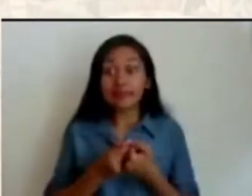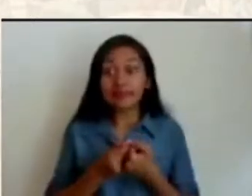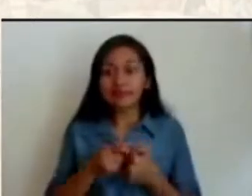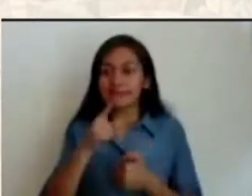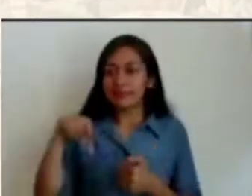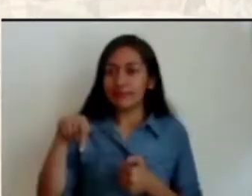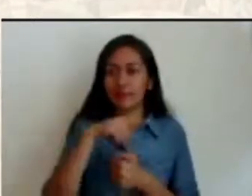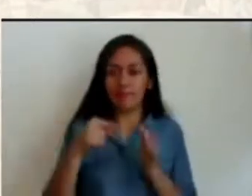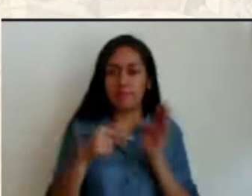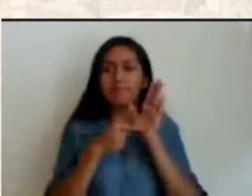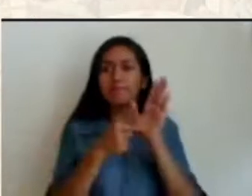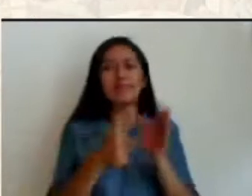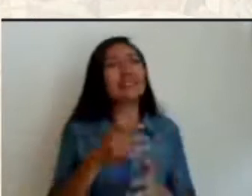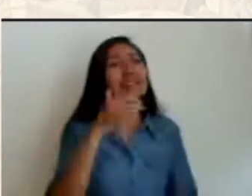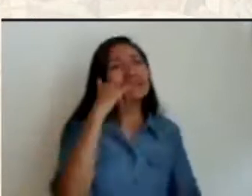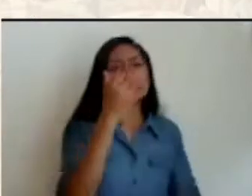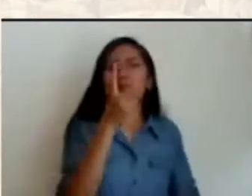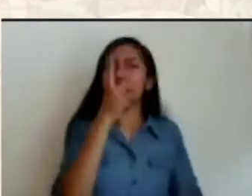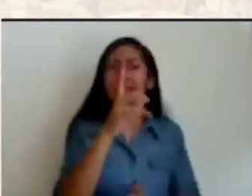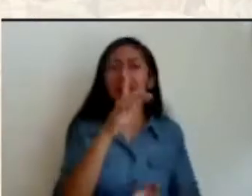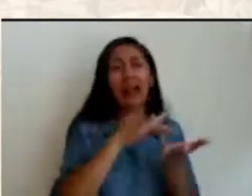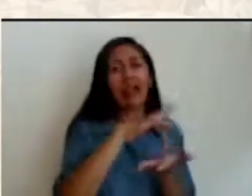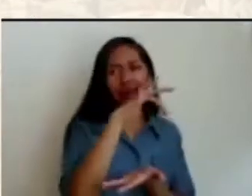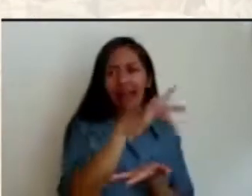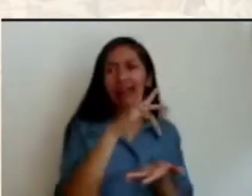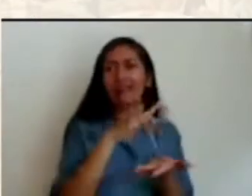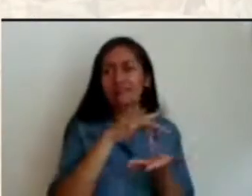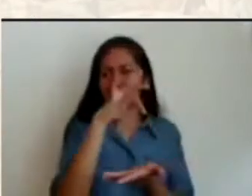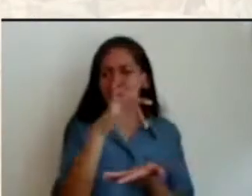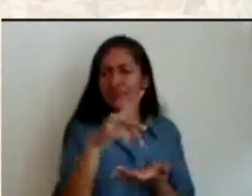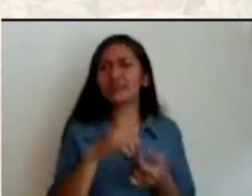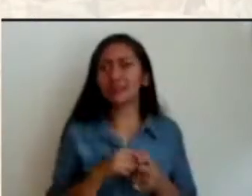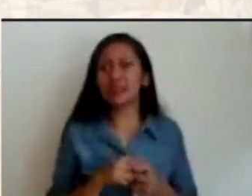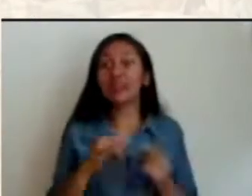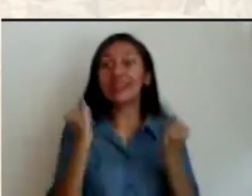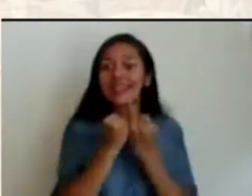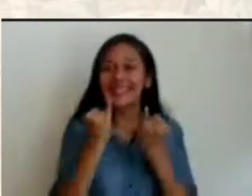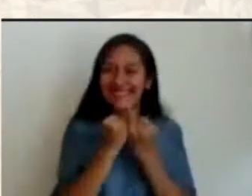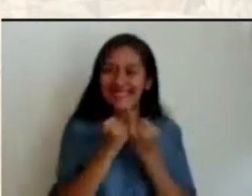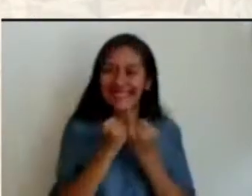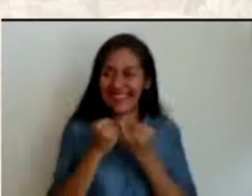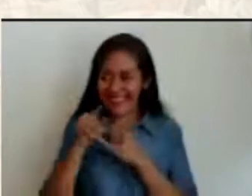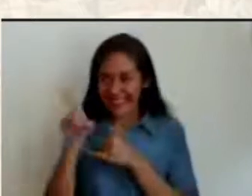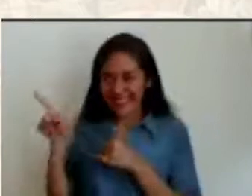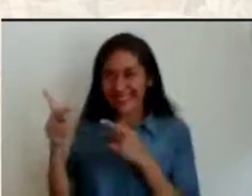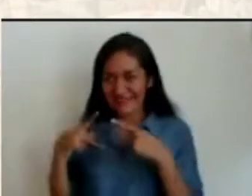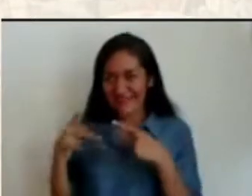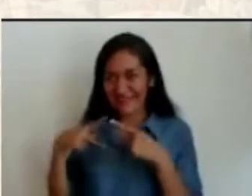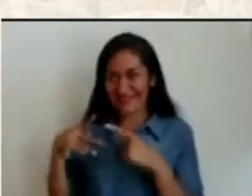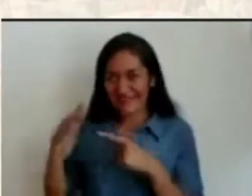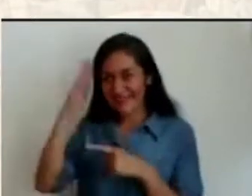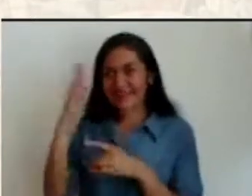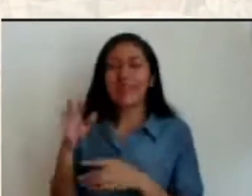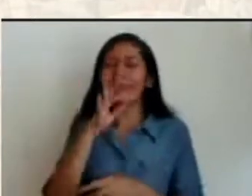agradecimiento representado por el dogo, pero por parte de la señoría veneciana, de hechos importantes durante su